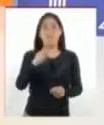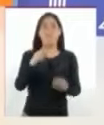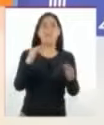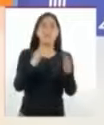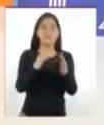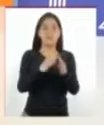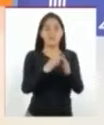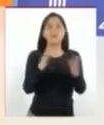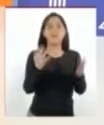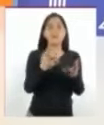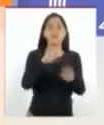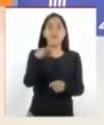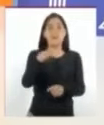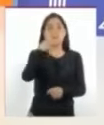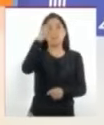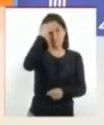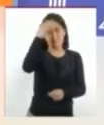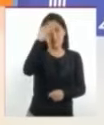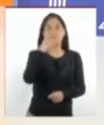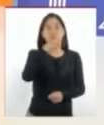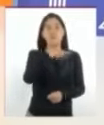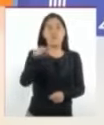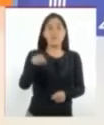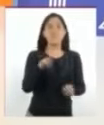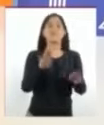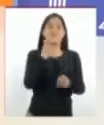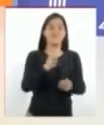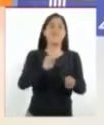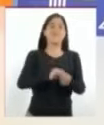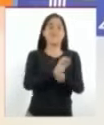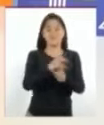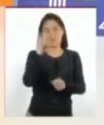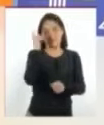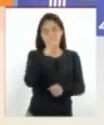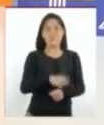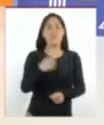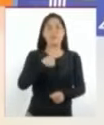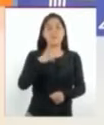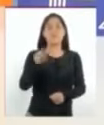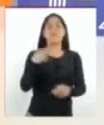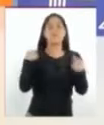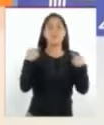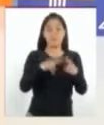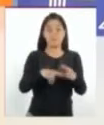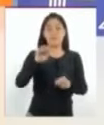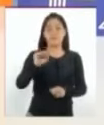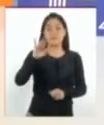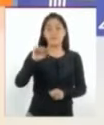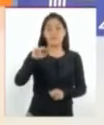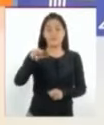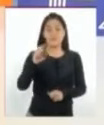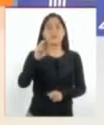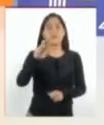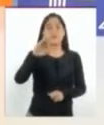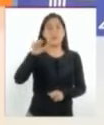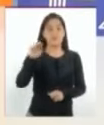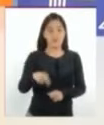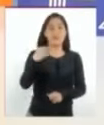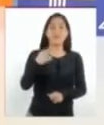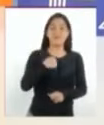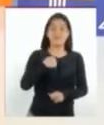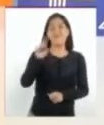ustedes continúen con su aprendizaje en este periodo de contingencia. Yo soy la maestra Sabina Durán Déciga. Y yo soy